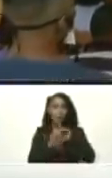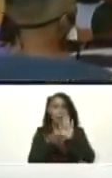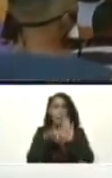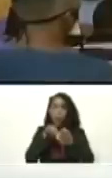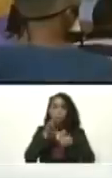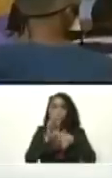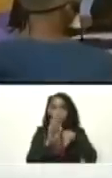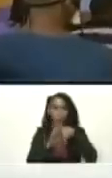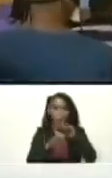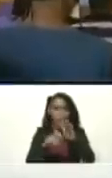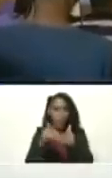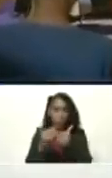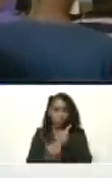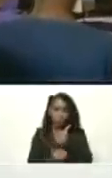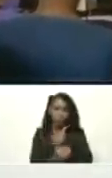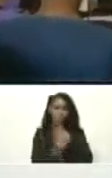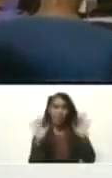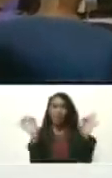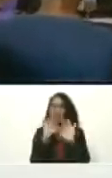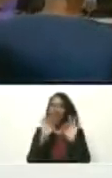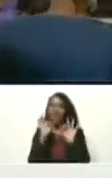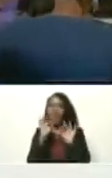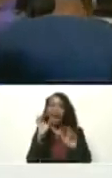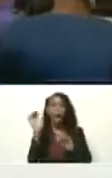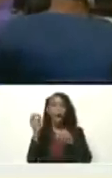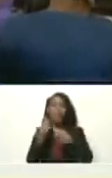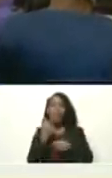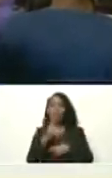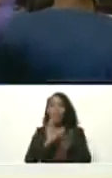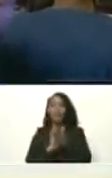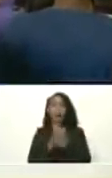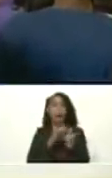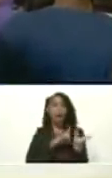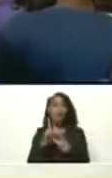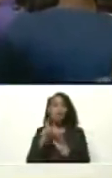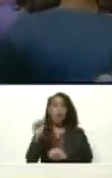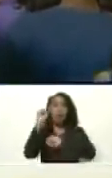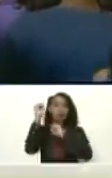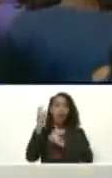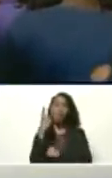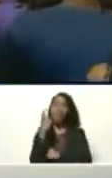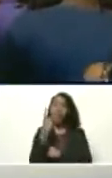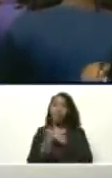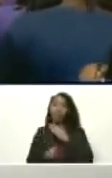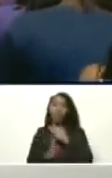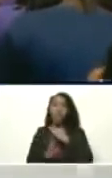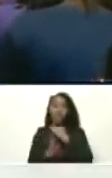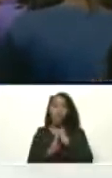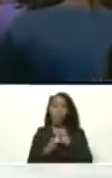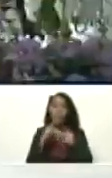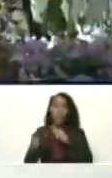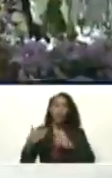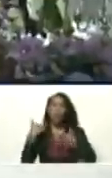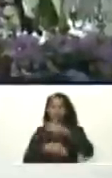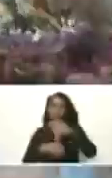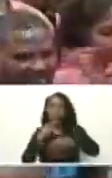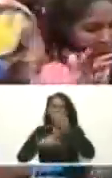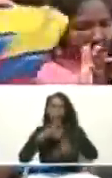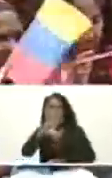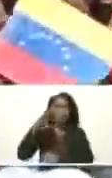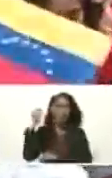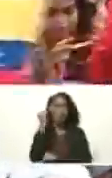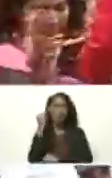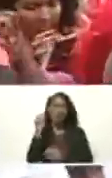paso a paso, que nadie cante victoria, que falta mucho trecho por andar, pero lo vamos a lograr,